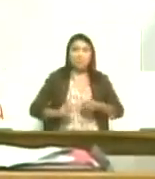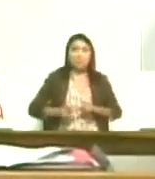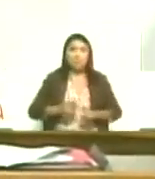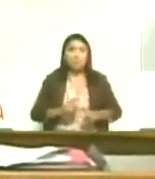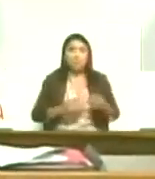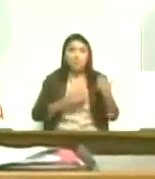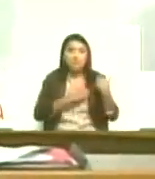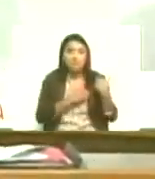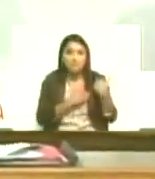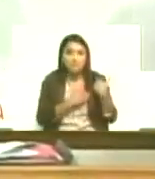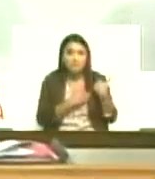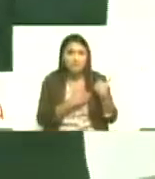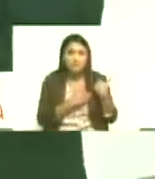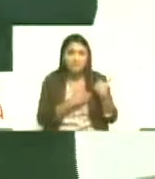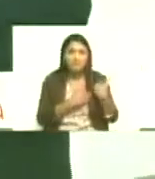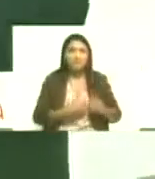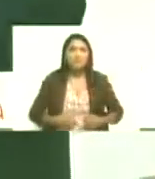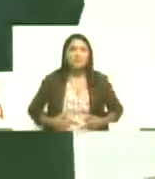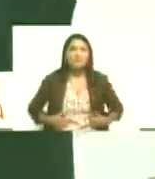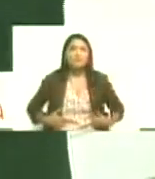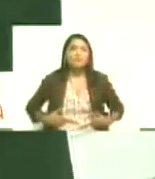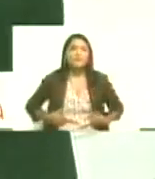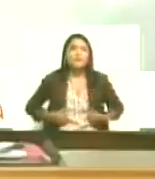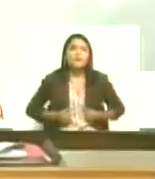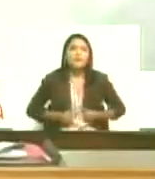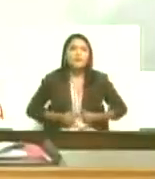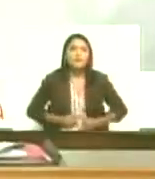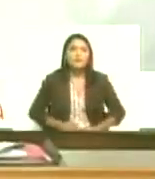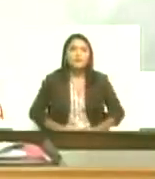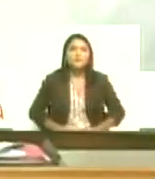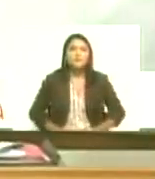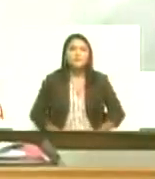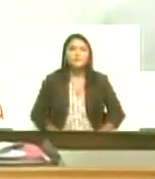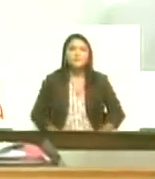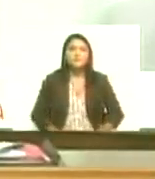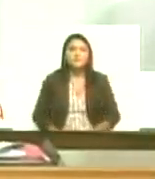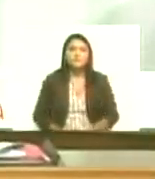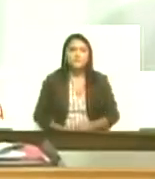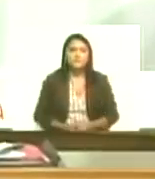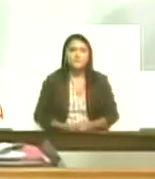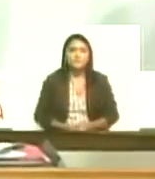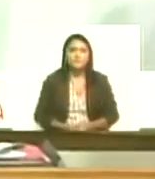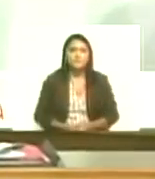función de una especie de gendarme de lo que ellos